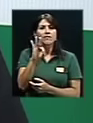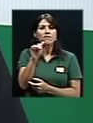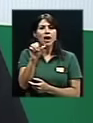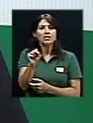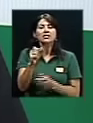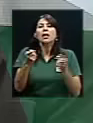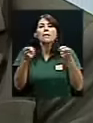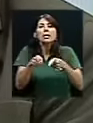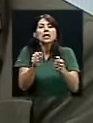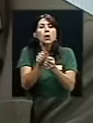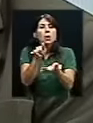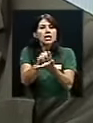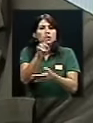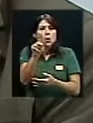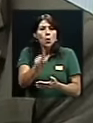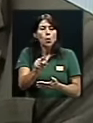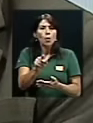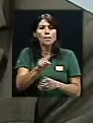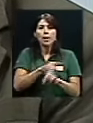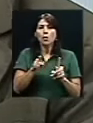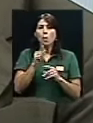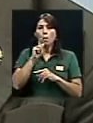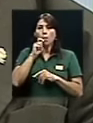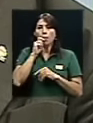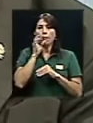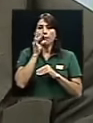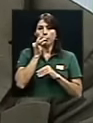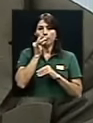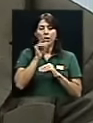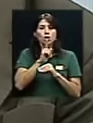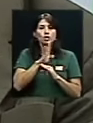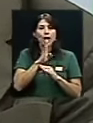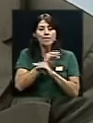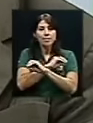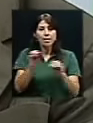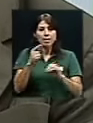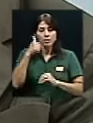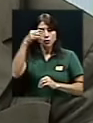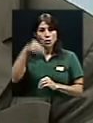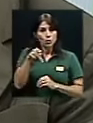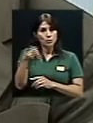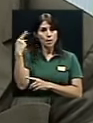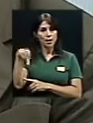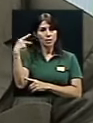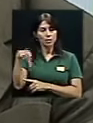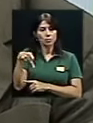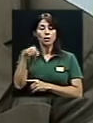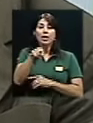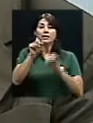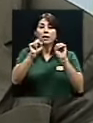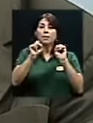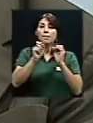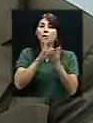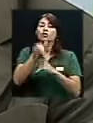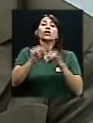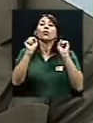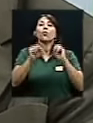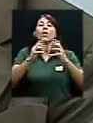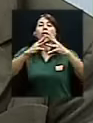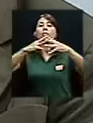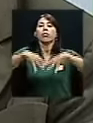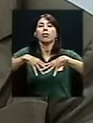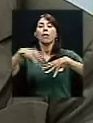habla absolutamente de nada. A mí me parece que están jugando con fuego y este proyecto se puede caer porque este proyecto pasa por